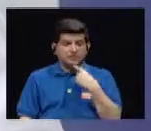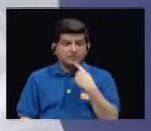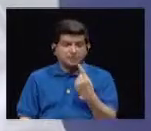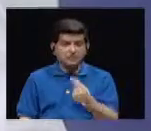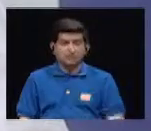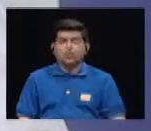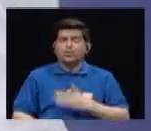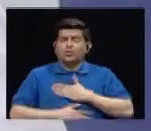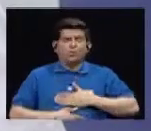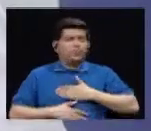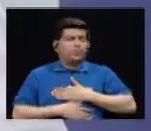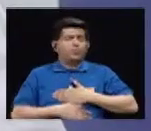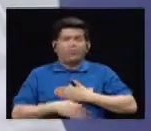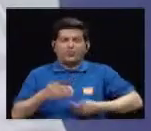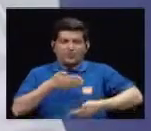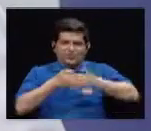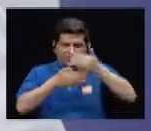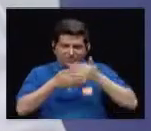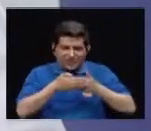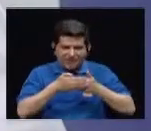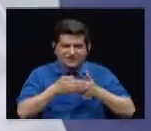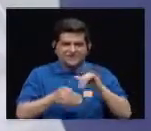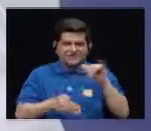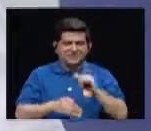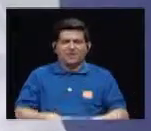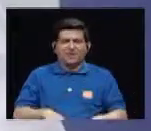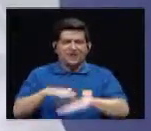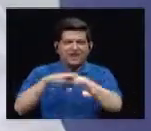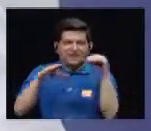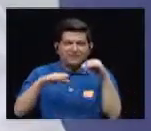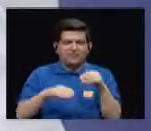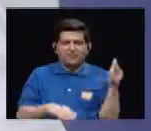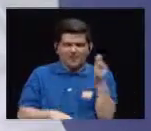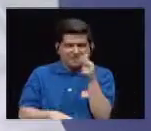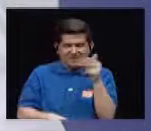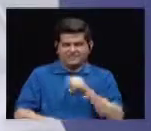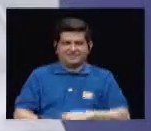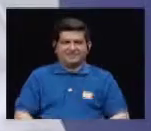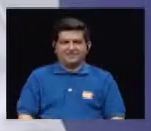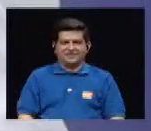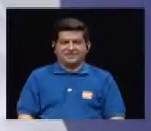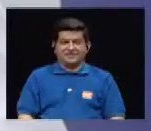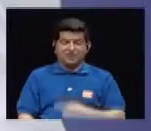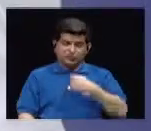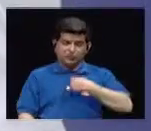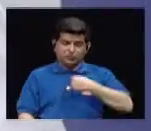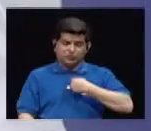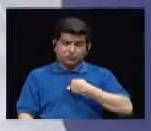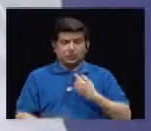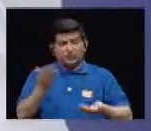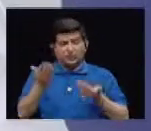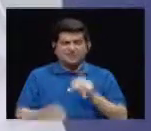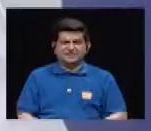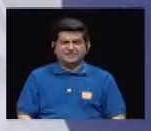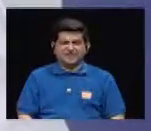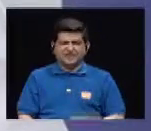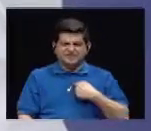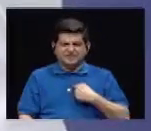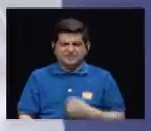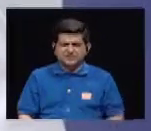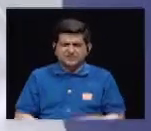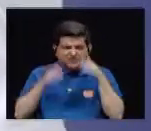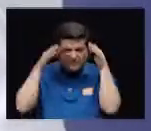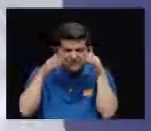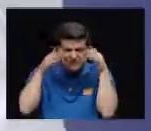que disfruto tanto detrás como fuera de cámara, ¿verdad? Además de que soy un tanto